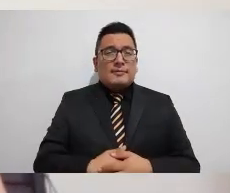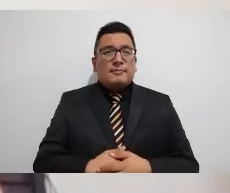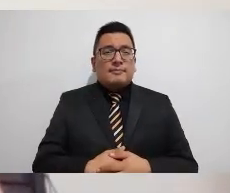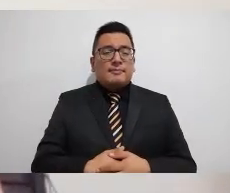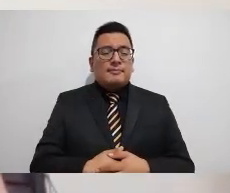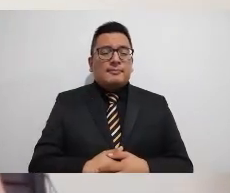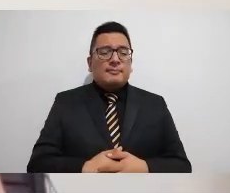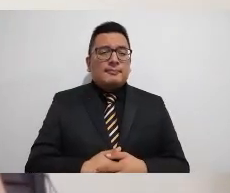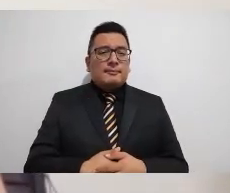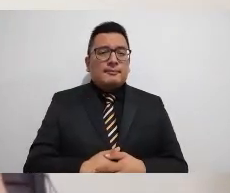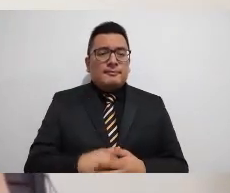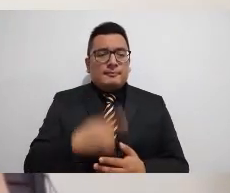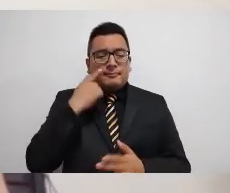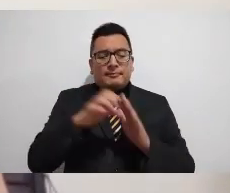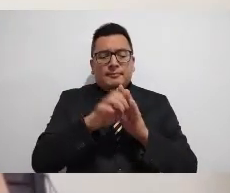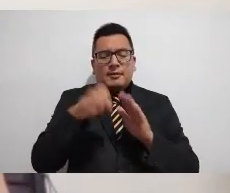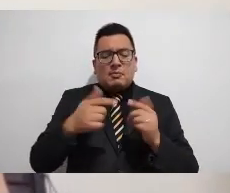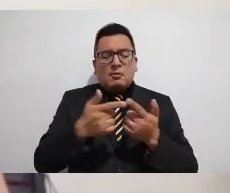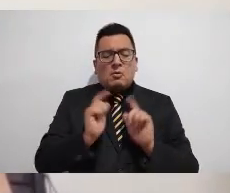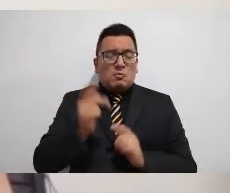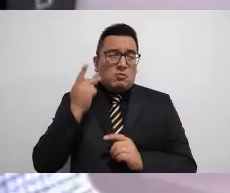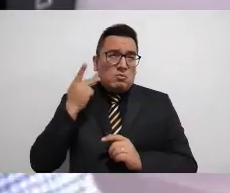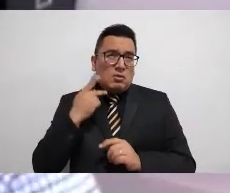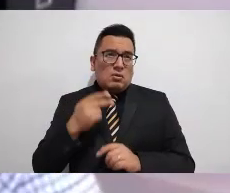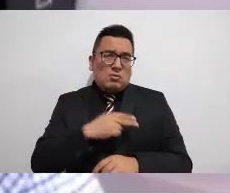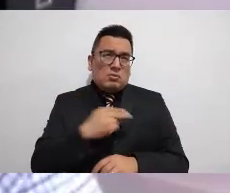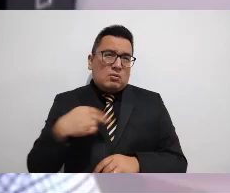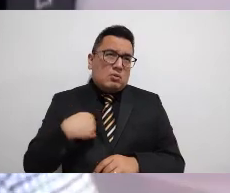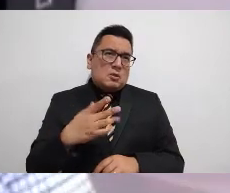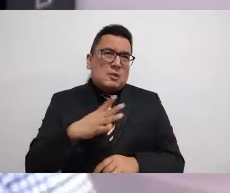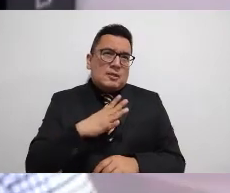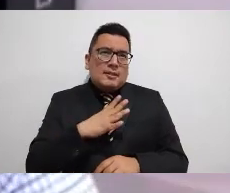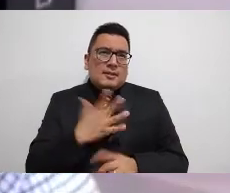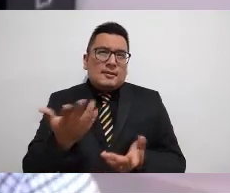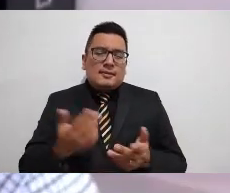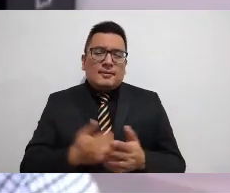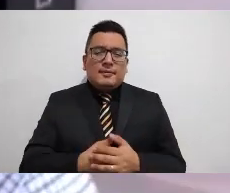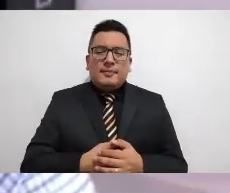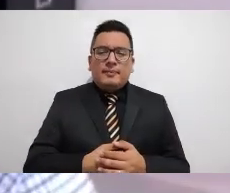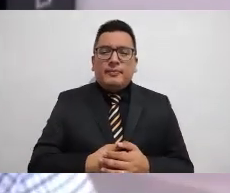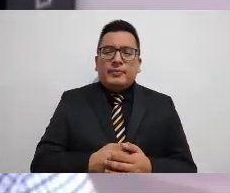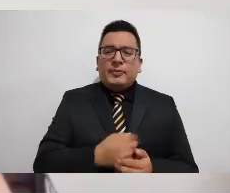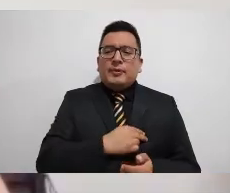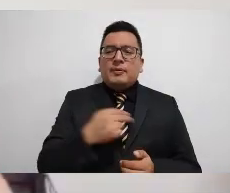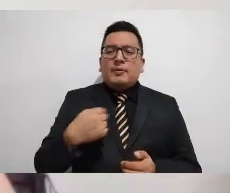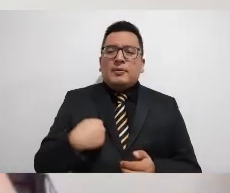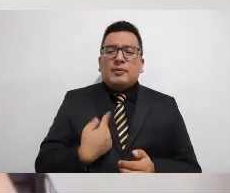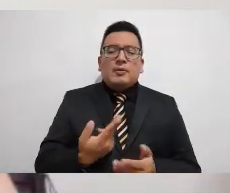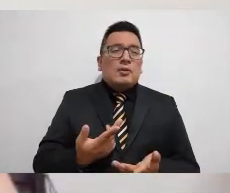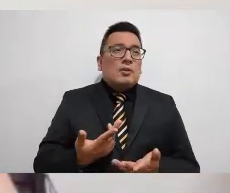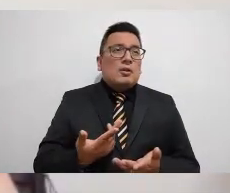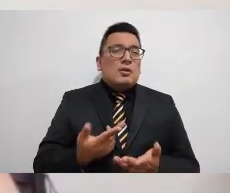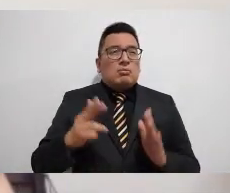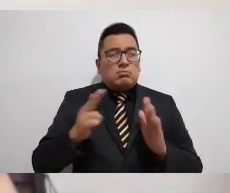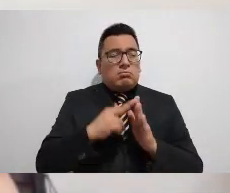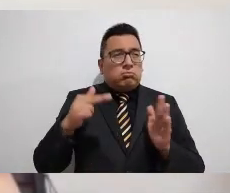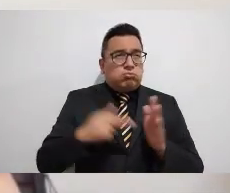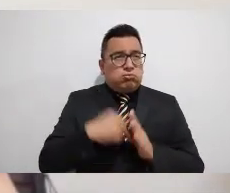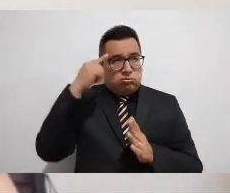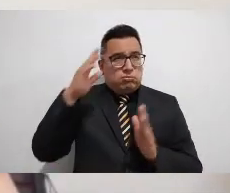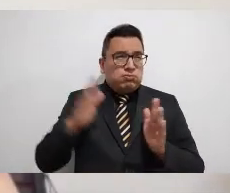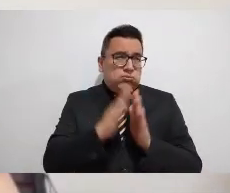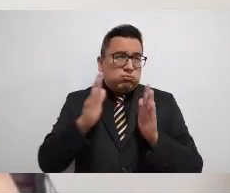Digamos, en el caso de partidos políticos, pues creamos las acciones